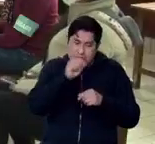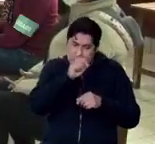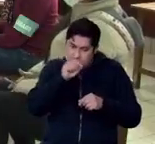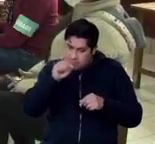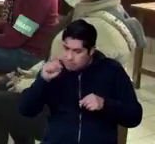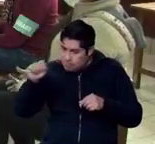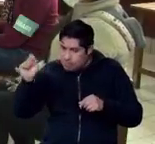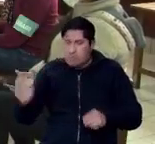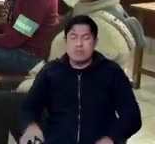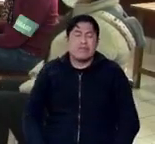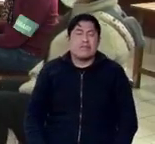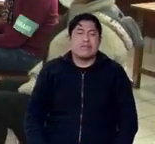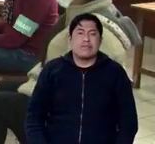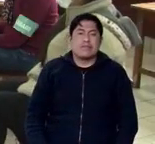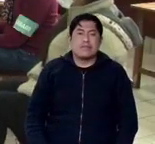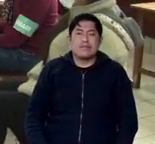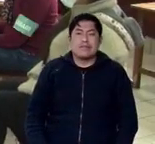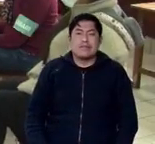punteada.